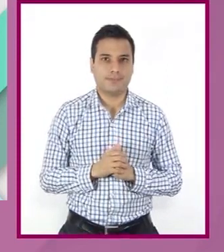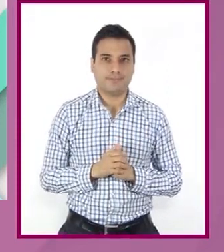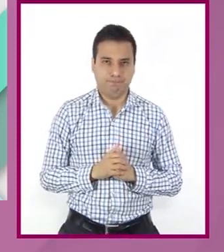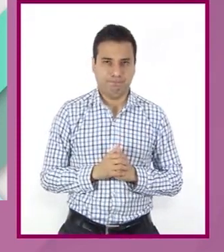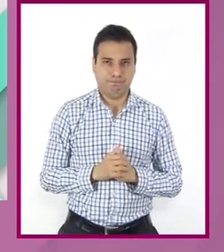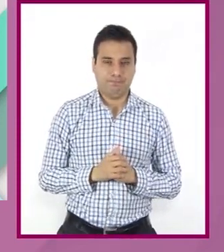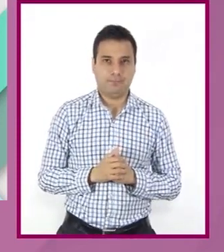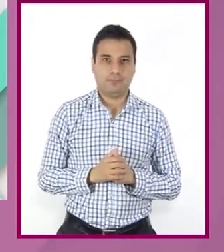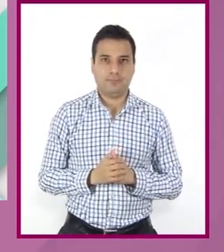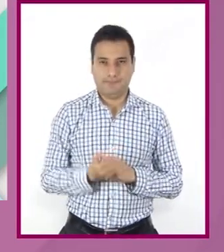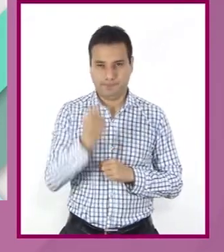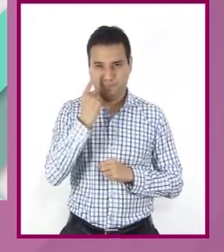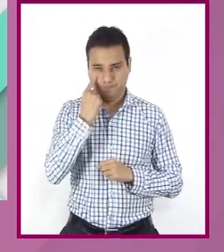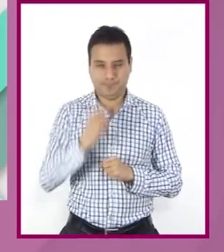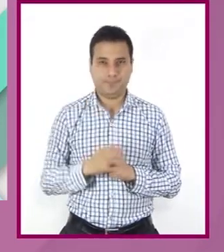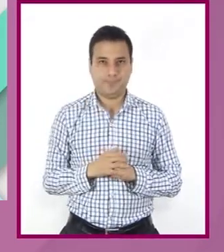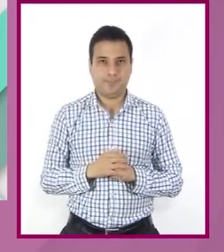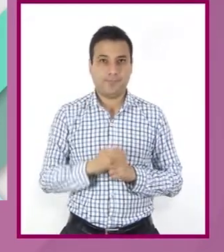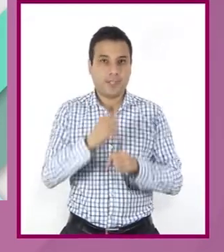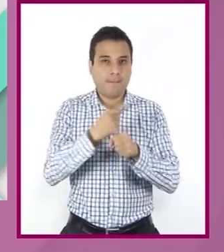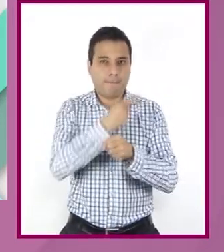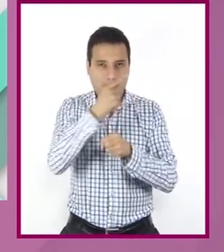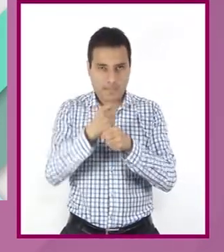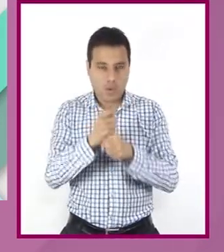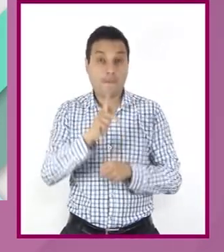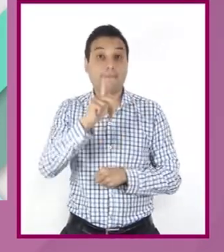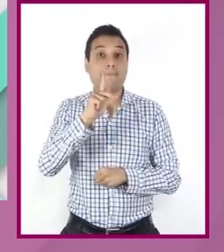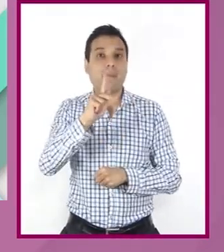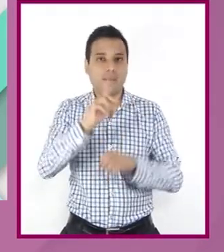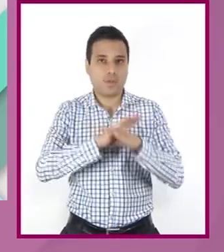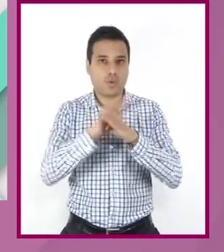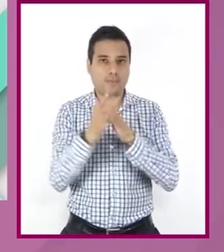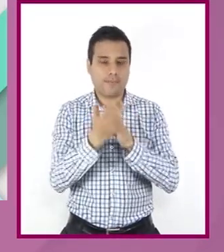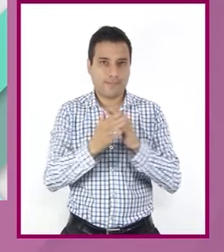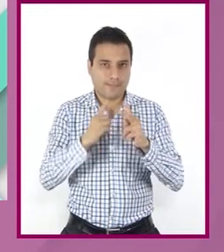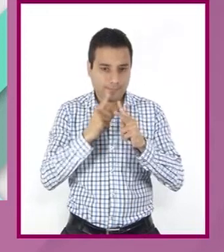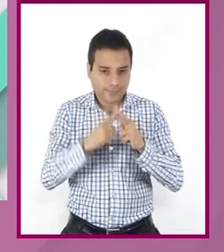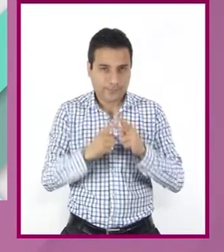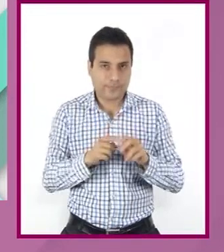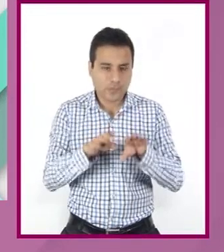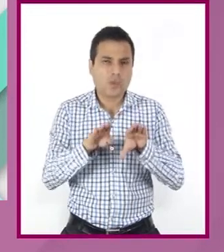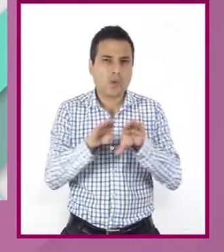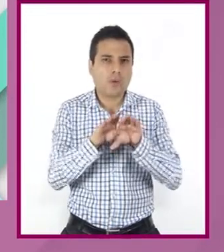el perímetro de la cancha. ¿Cómo podemos obtenerlo? ¿Cuál es el resultado?